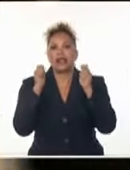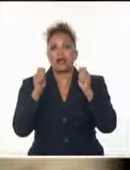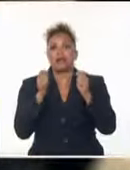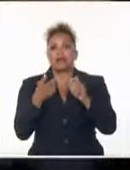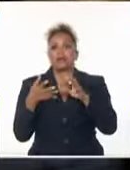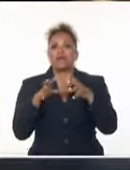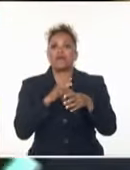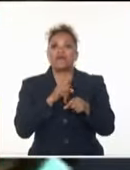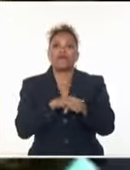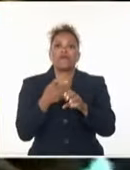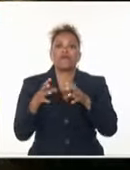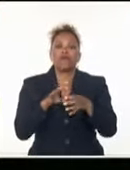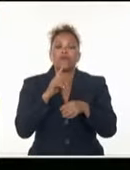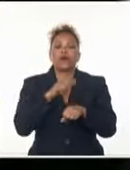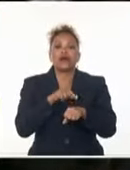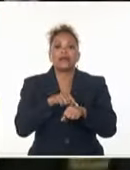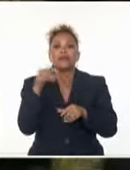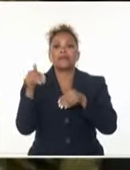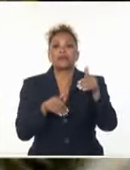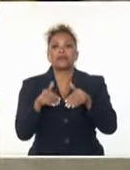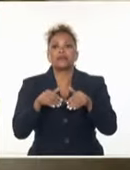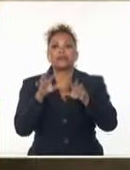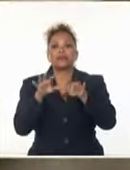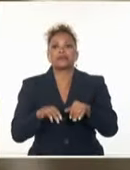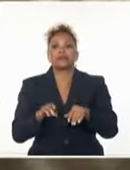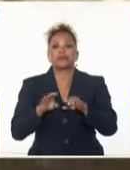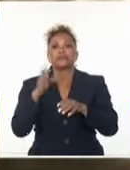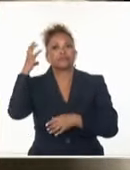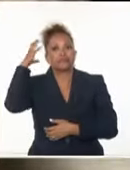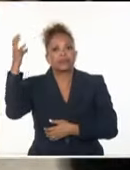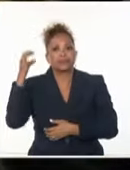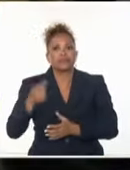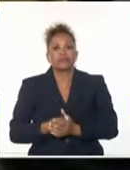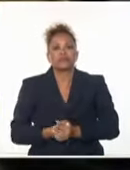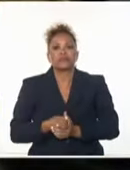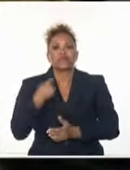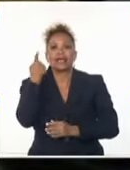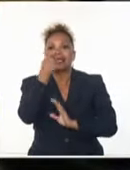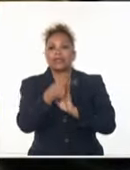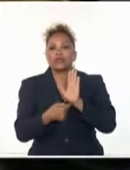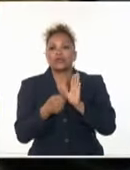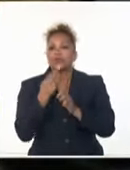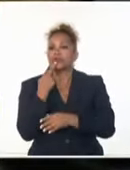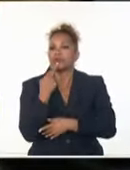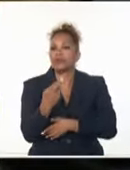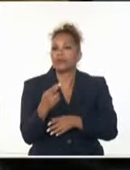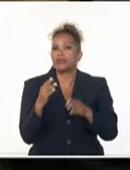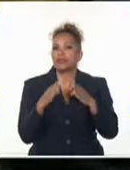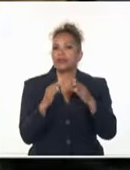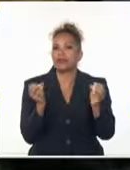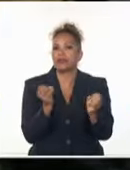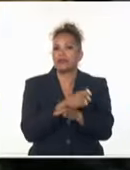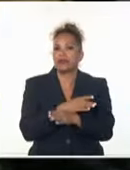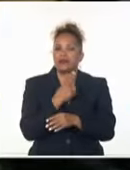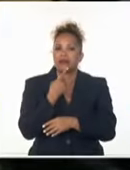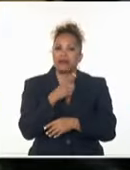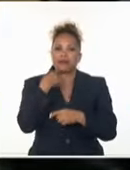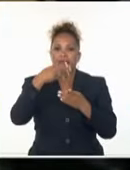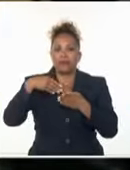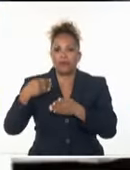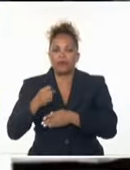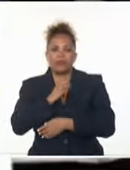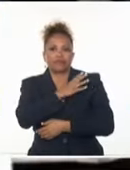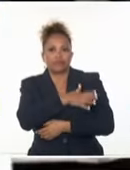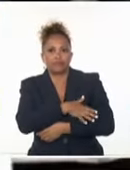comunes en las audiencias donde participa el secretario de Estado, visto como el rostro de la respuesta de la Casa Blanca al genocidio en Gaza. Un